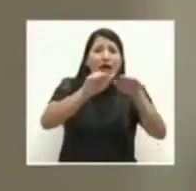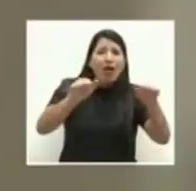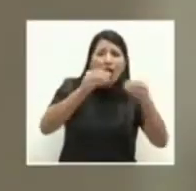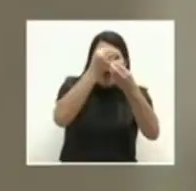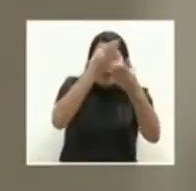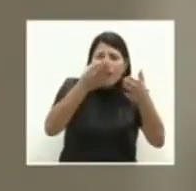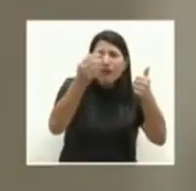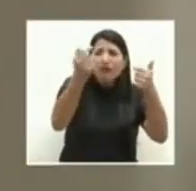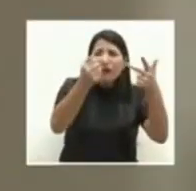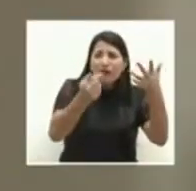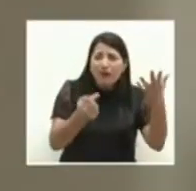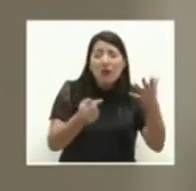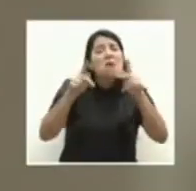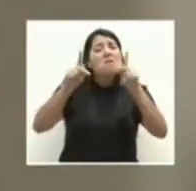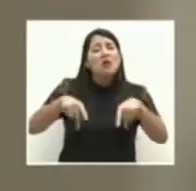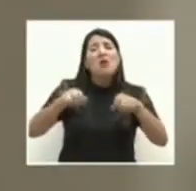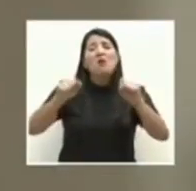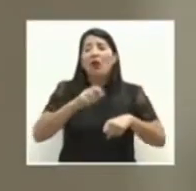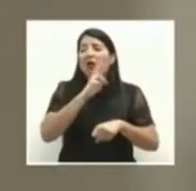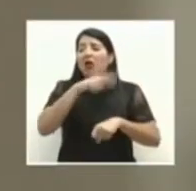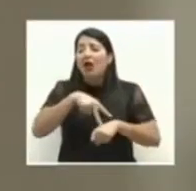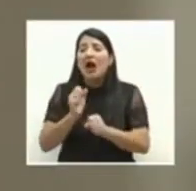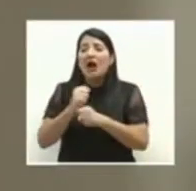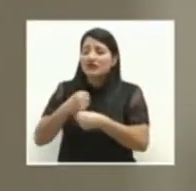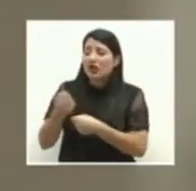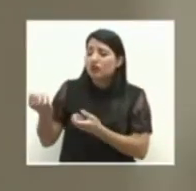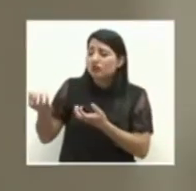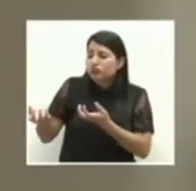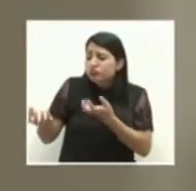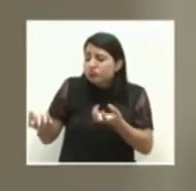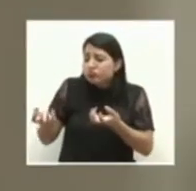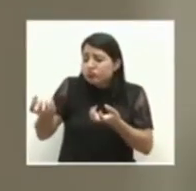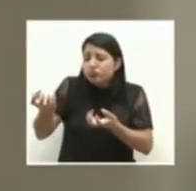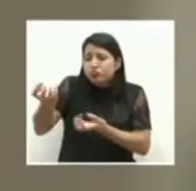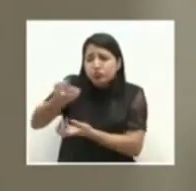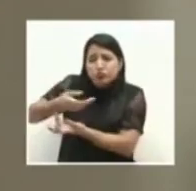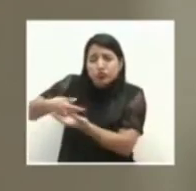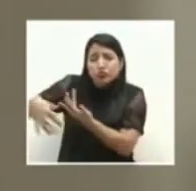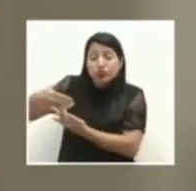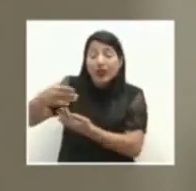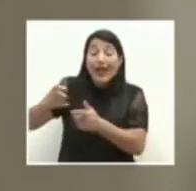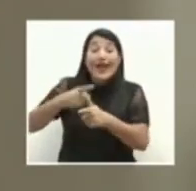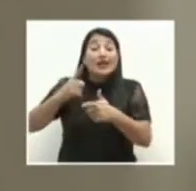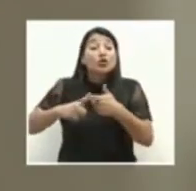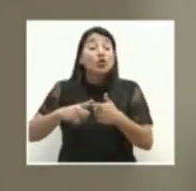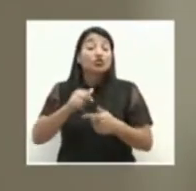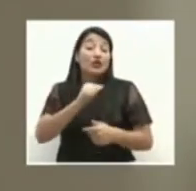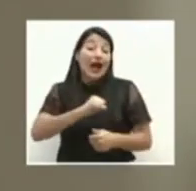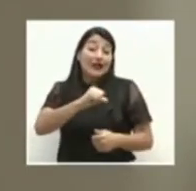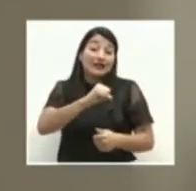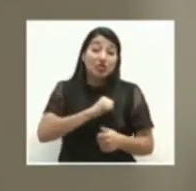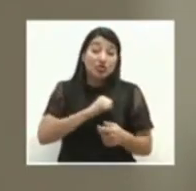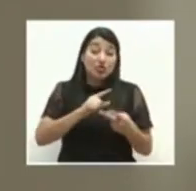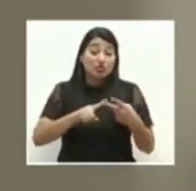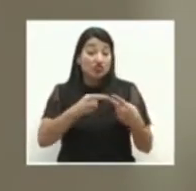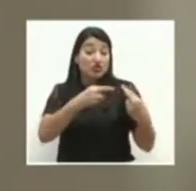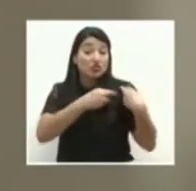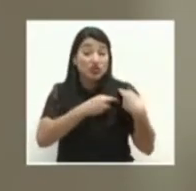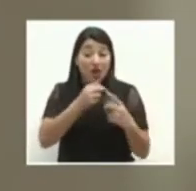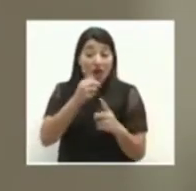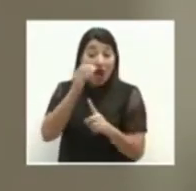siempre se va a expandir y puede ser de una forma exponencial o masiva. Así que aquí el comportamiento y responsabilidad de cada uno no